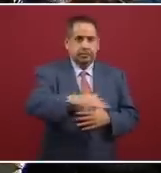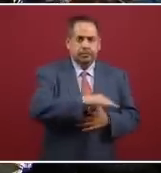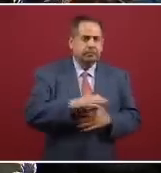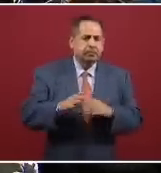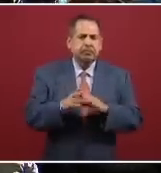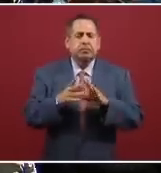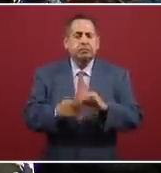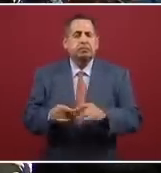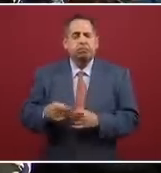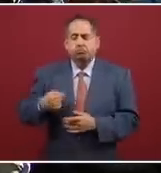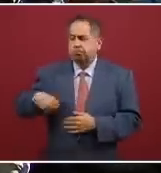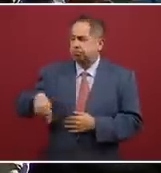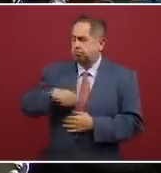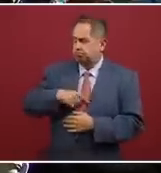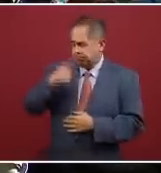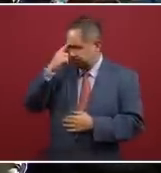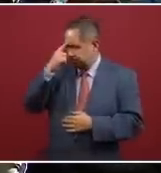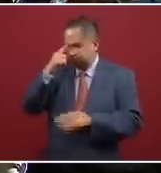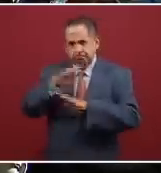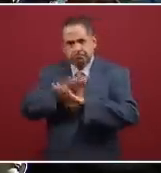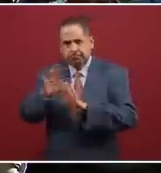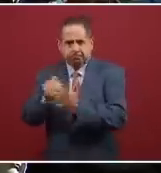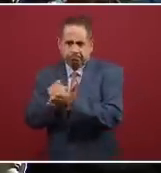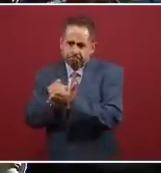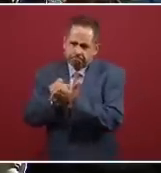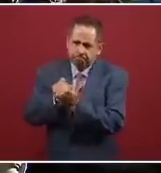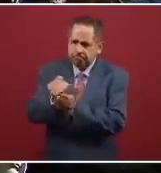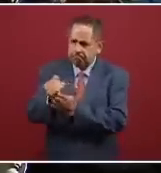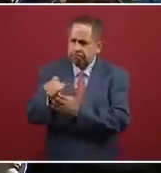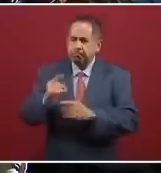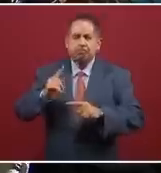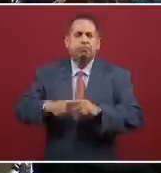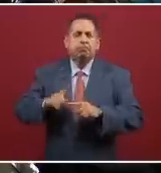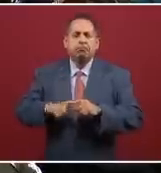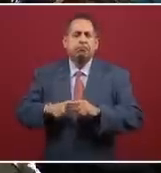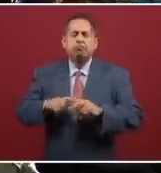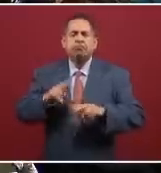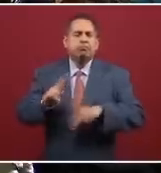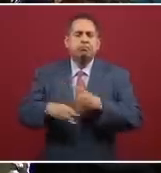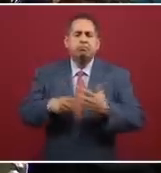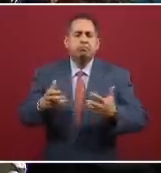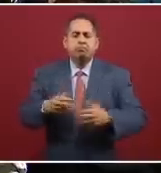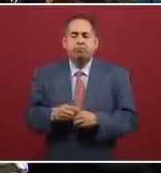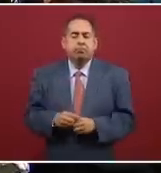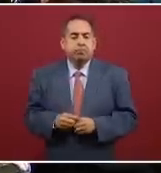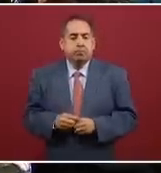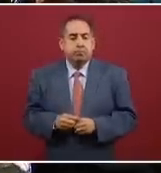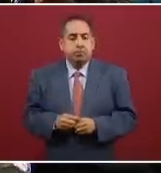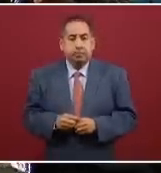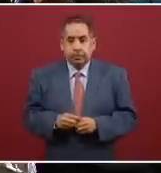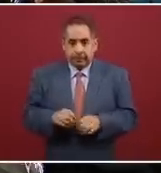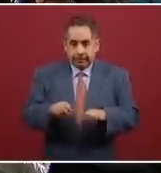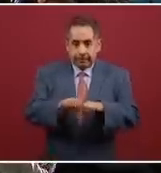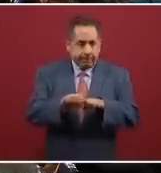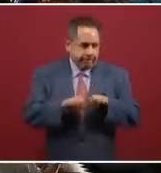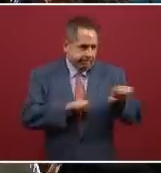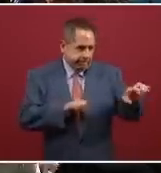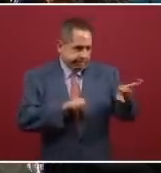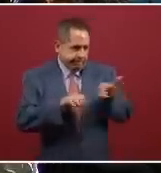decisión que se tomó de crear un equipo especial